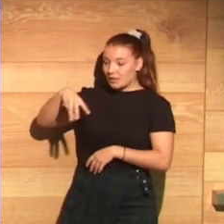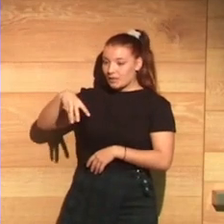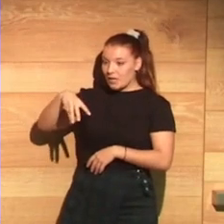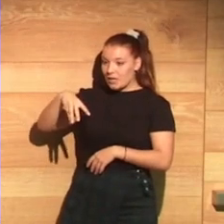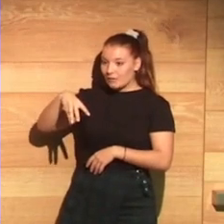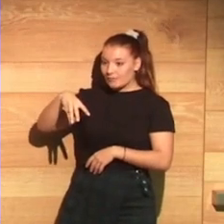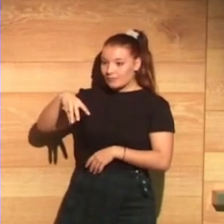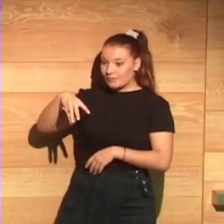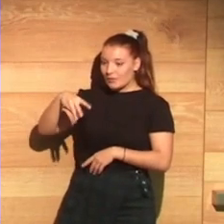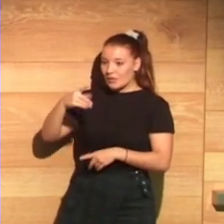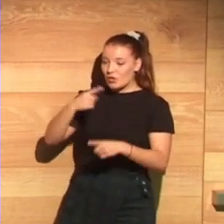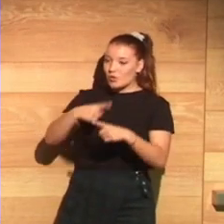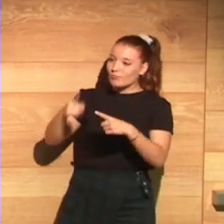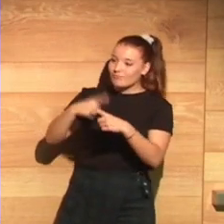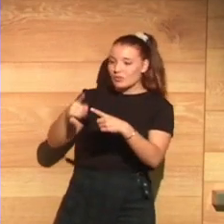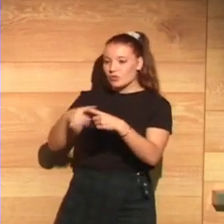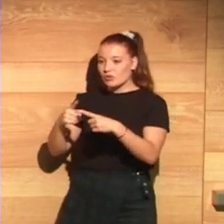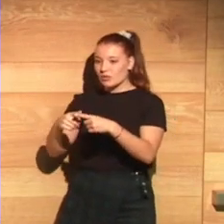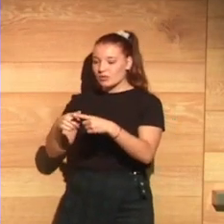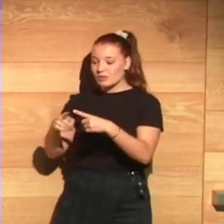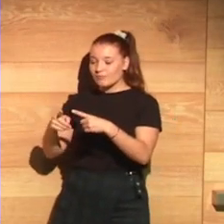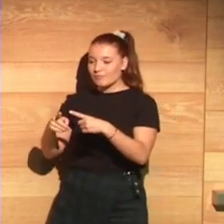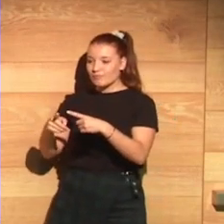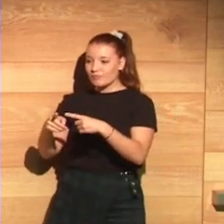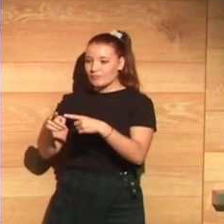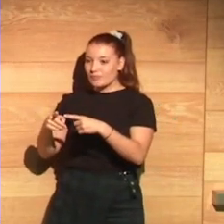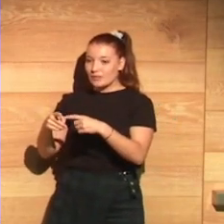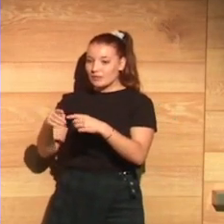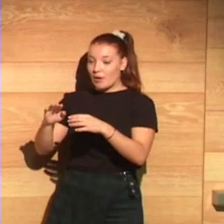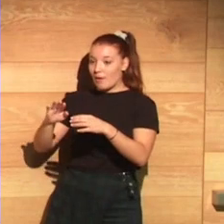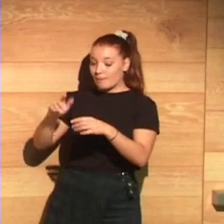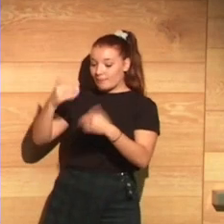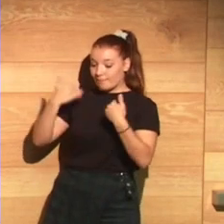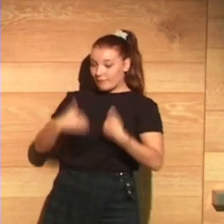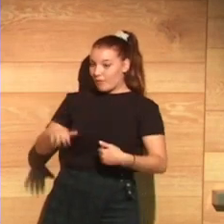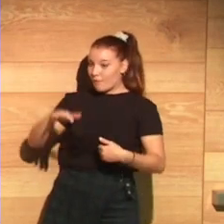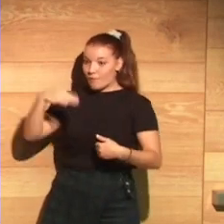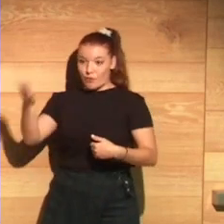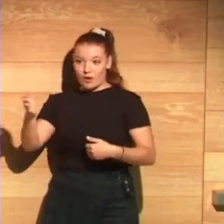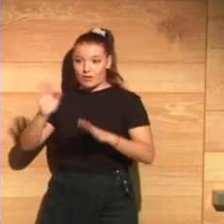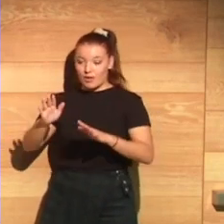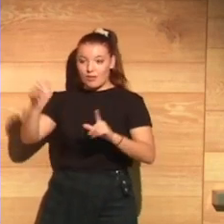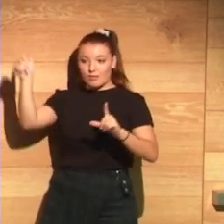análisis de los papeles, pero sí que es verdad que, fíjate, de Marilyn se habla mucho más de cosas